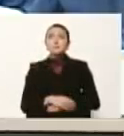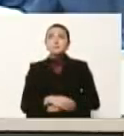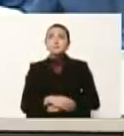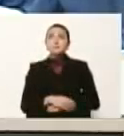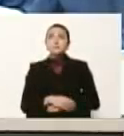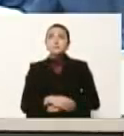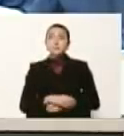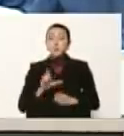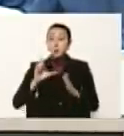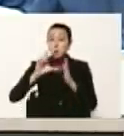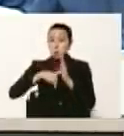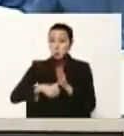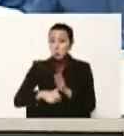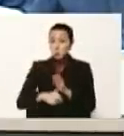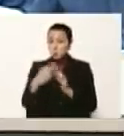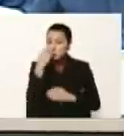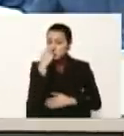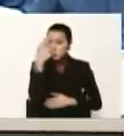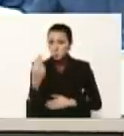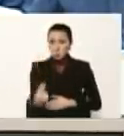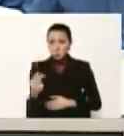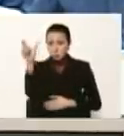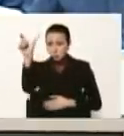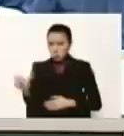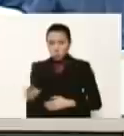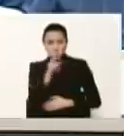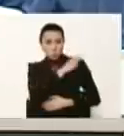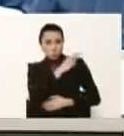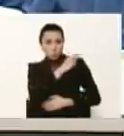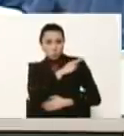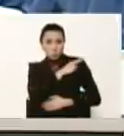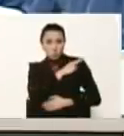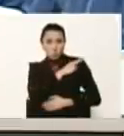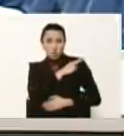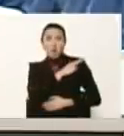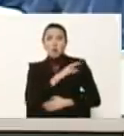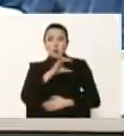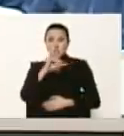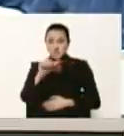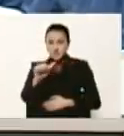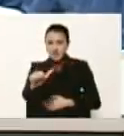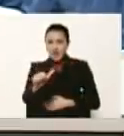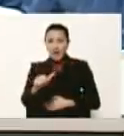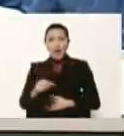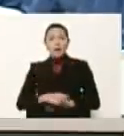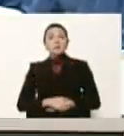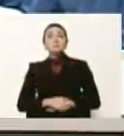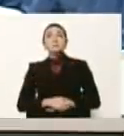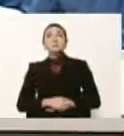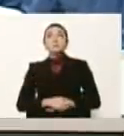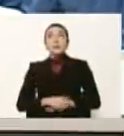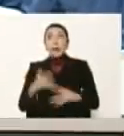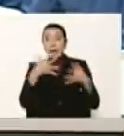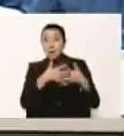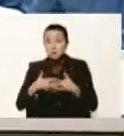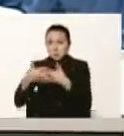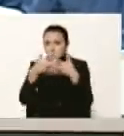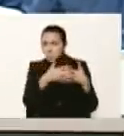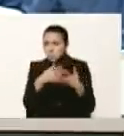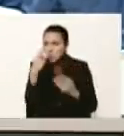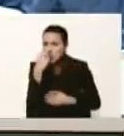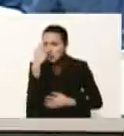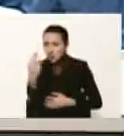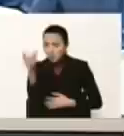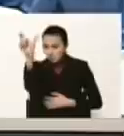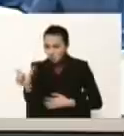Y luego, la visita reciente del director de la CIA, alto jefe de la inteligencia estadounidense, William